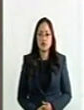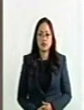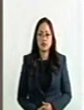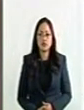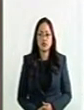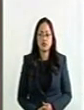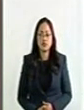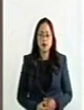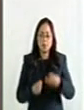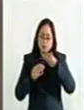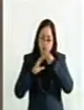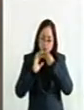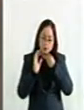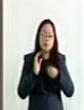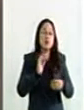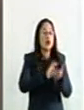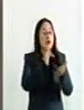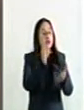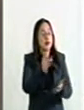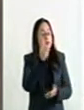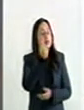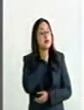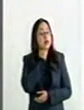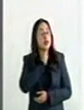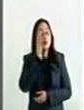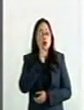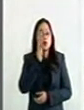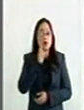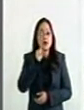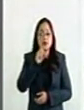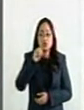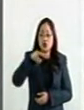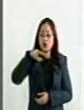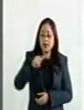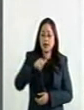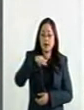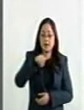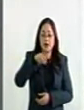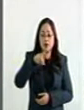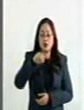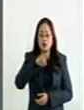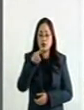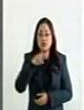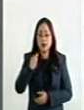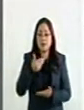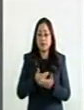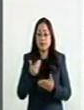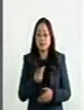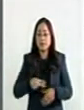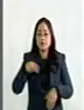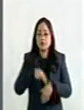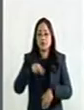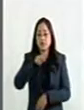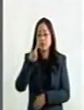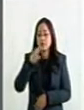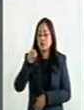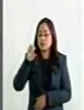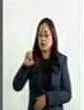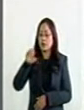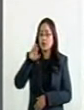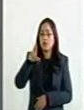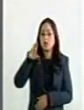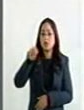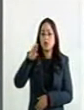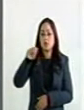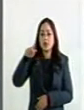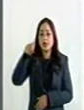Muchas gracias, senadora Sonia Mendoza Díaz. Y tiene ahora el uso de la palabra el senador Zoe Robledo Aburto.